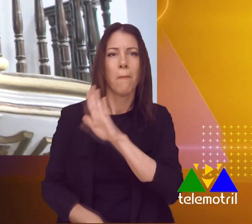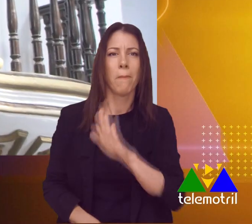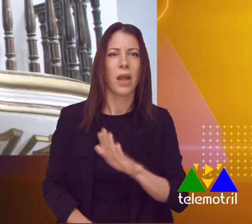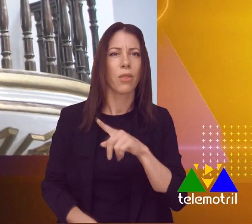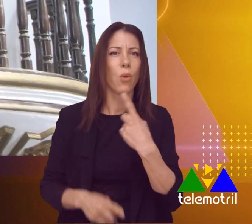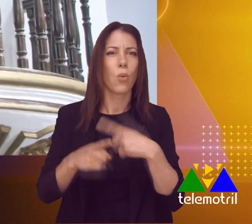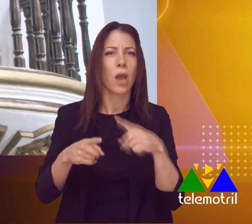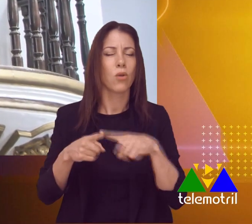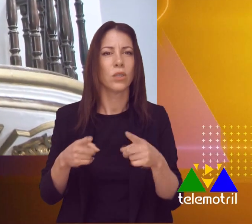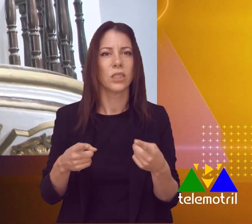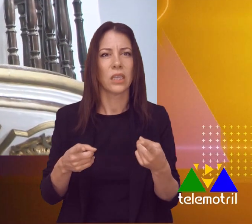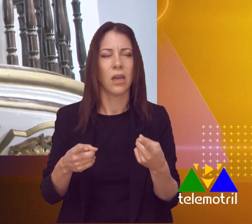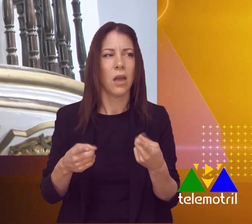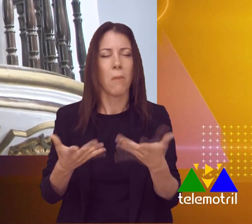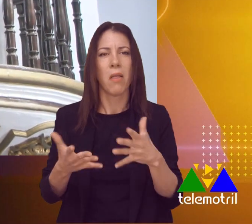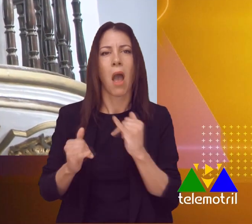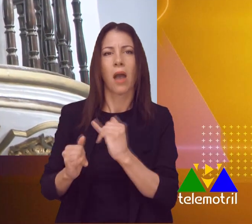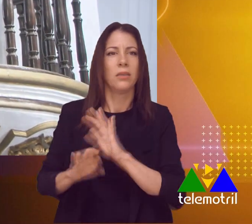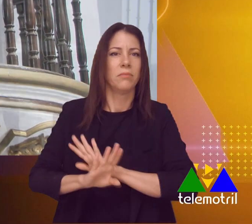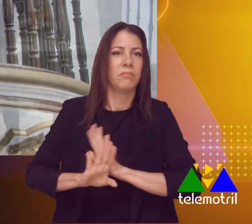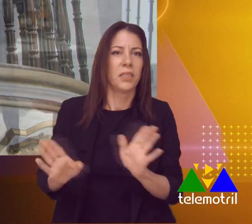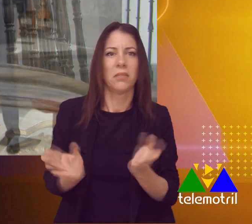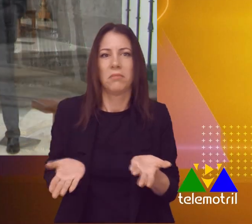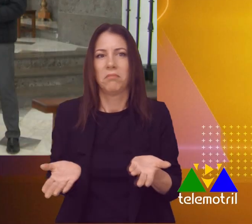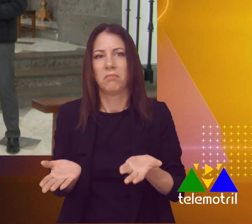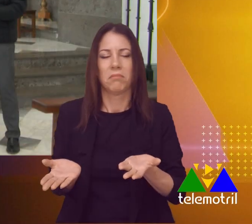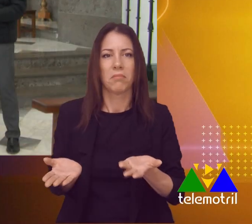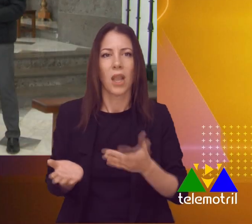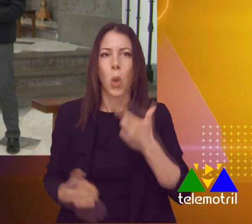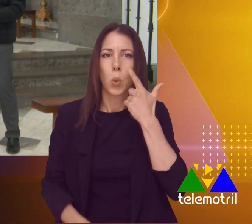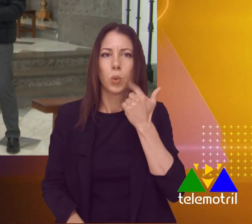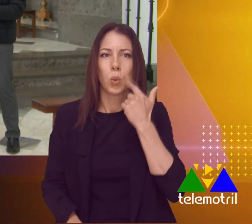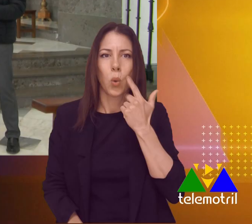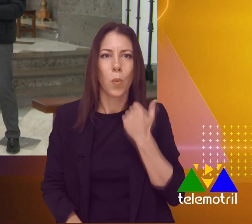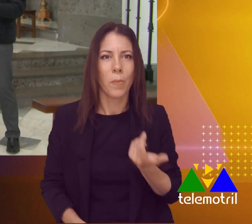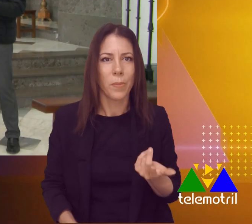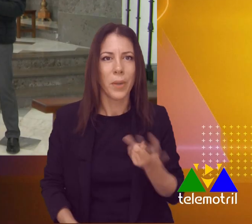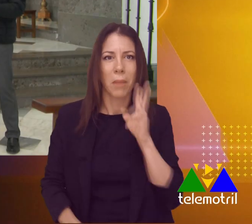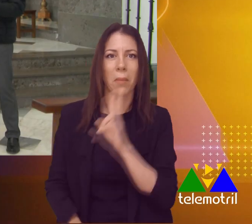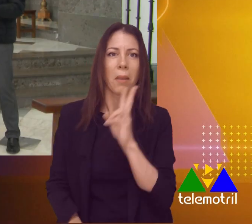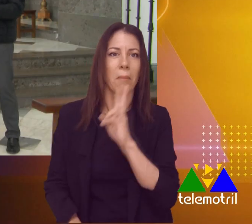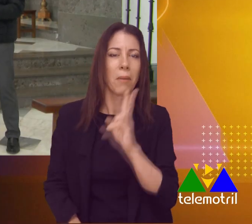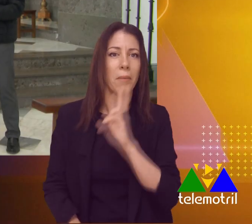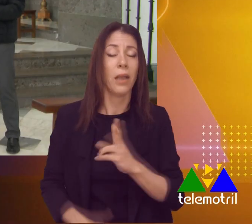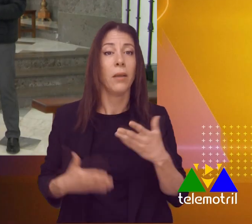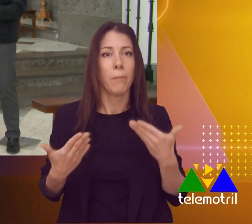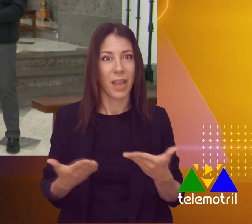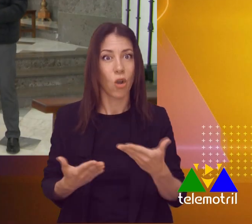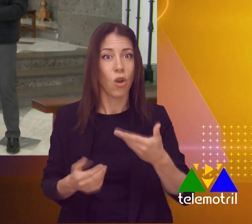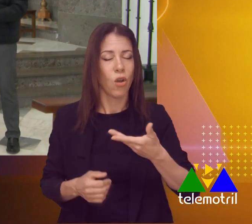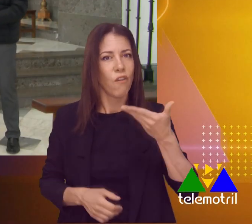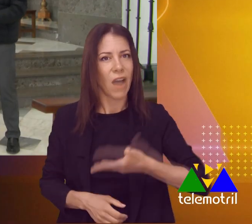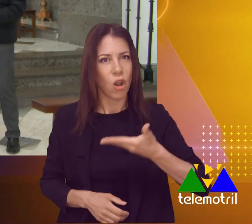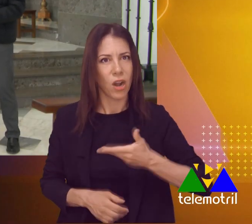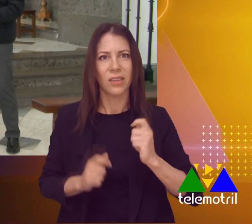es una cosa muy... la tenemos aquí y parece que es la costumbre, pero el valorar